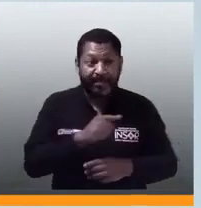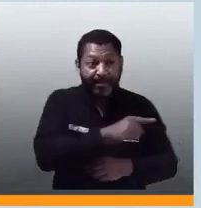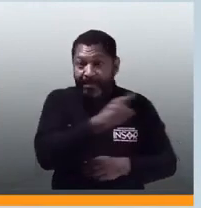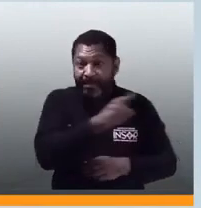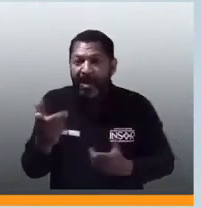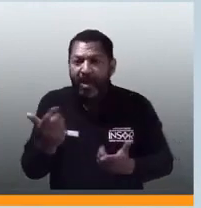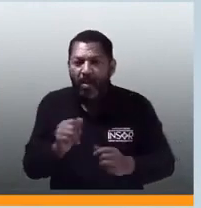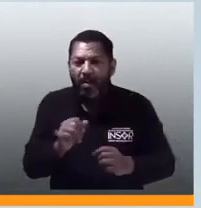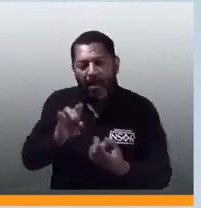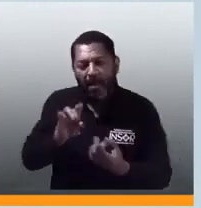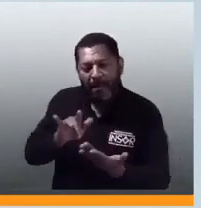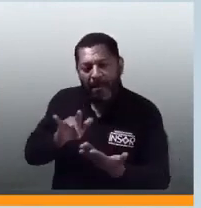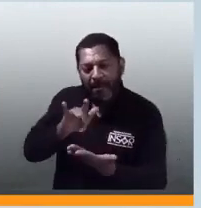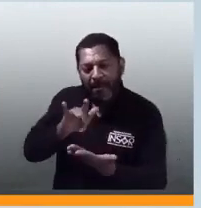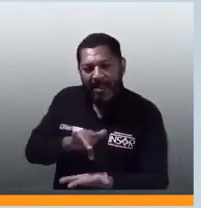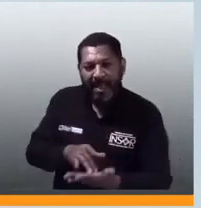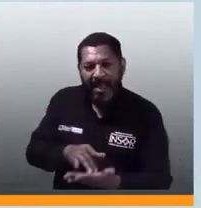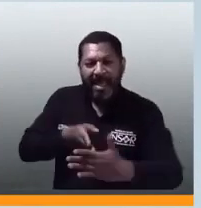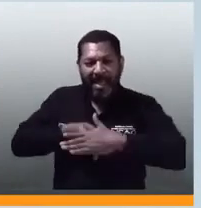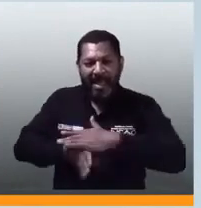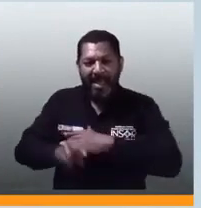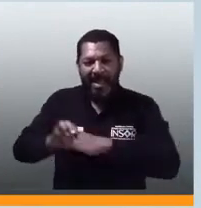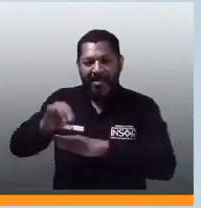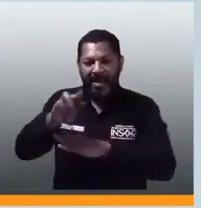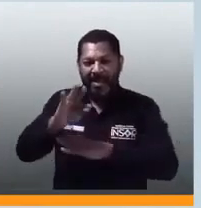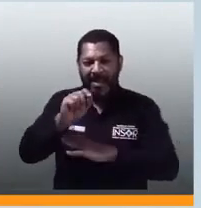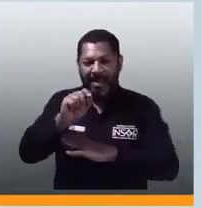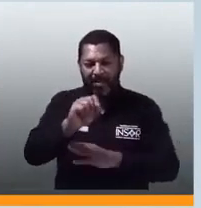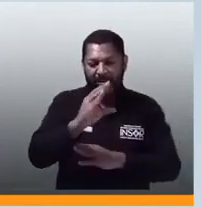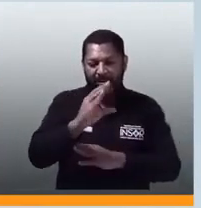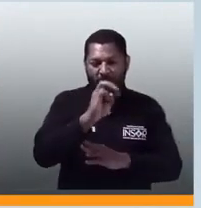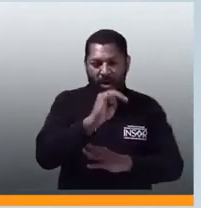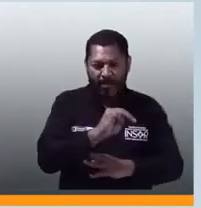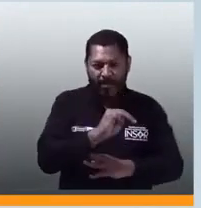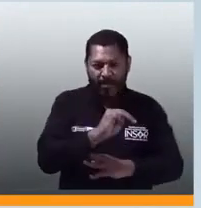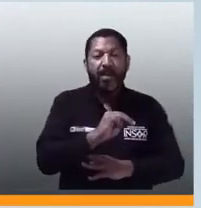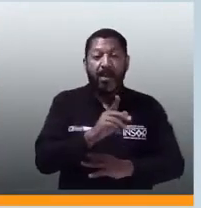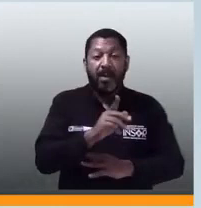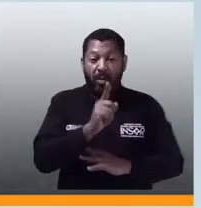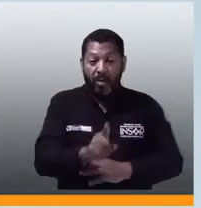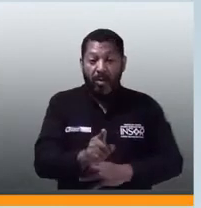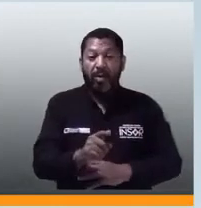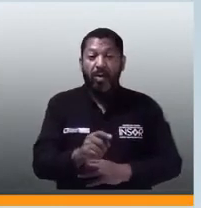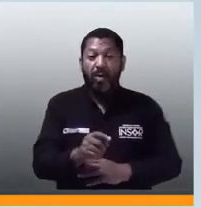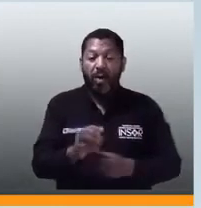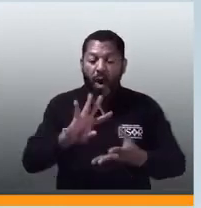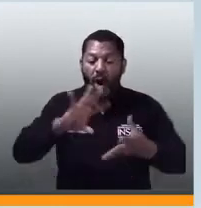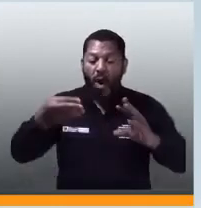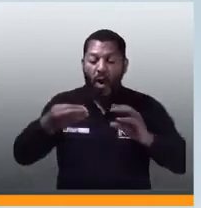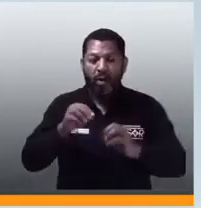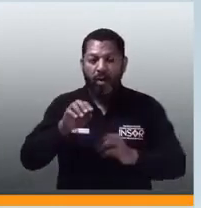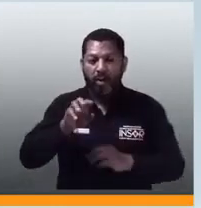participar, solo deben ingresar a menti.com y digitar el código